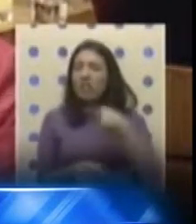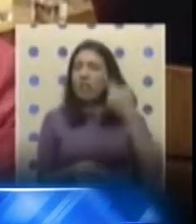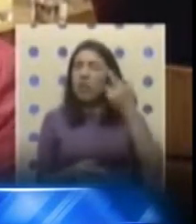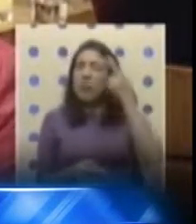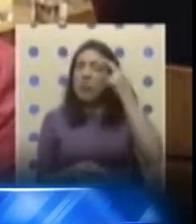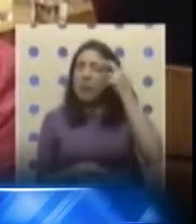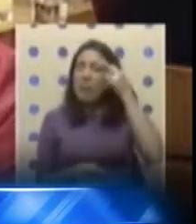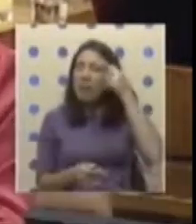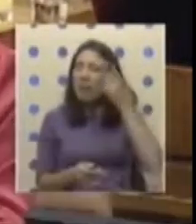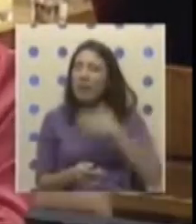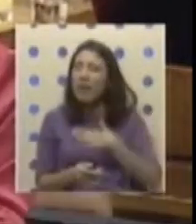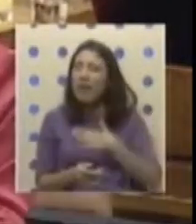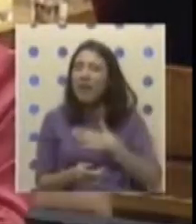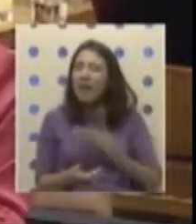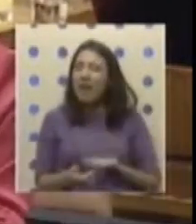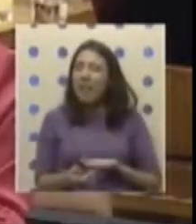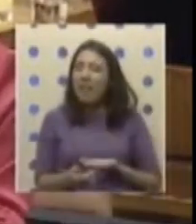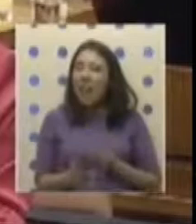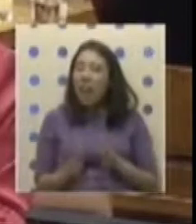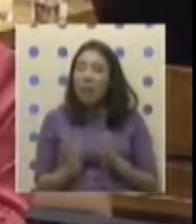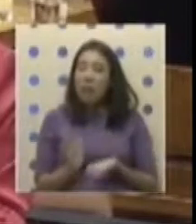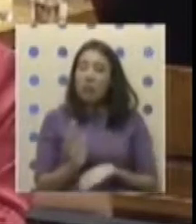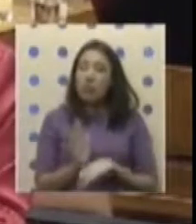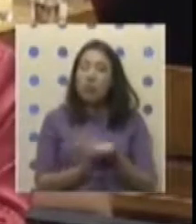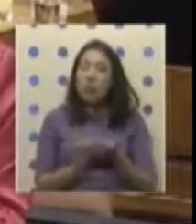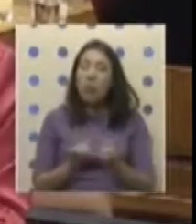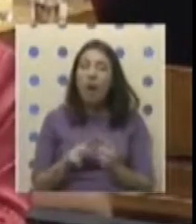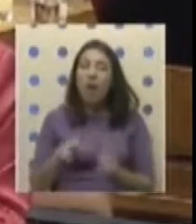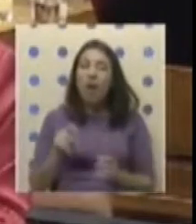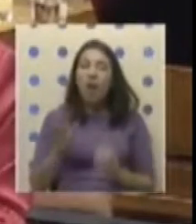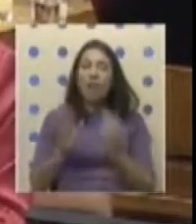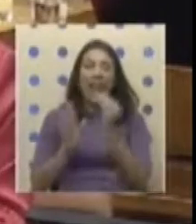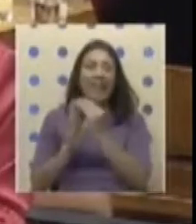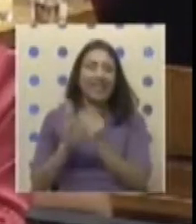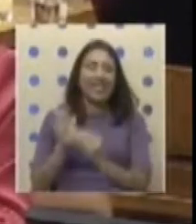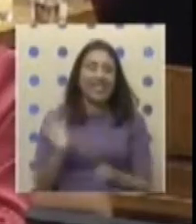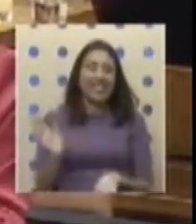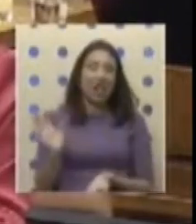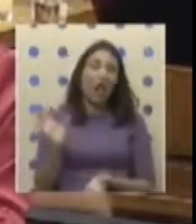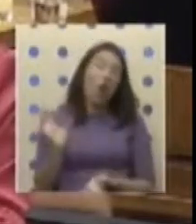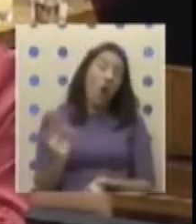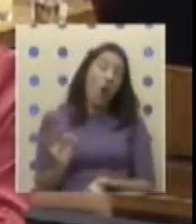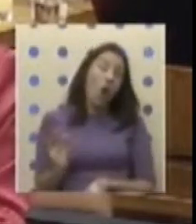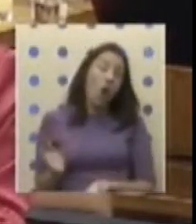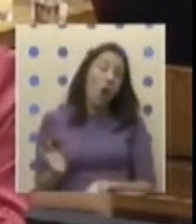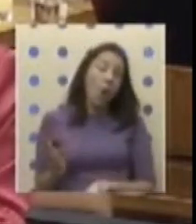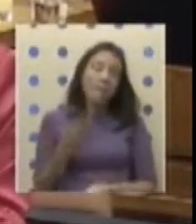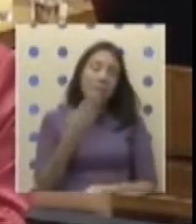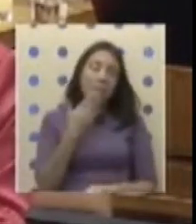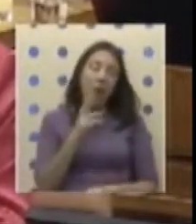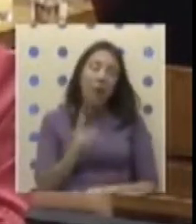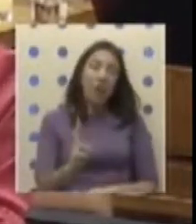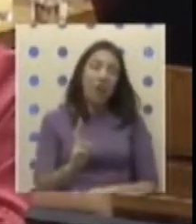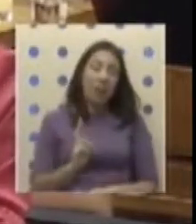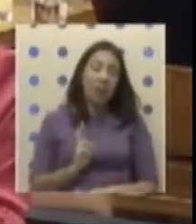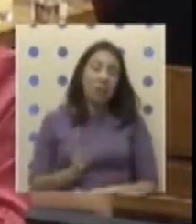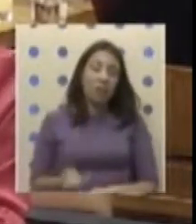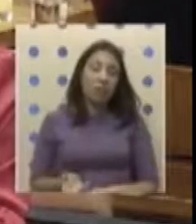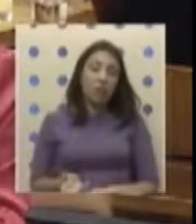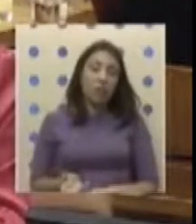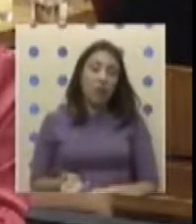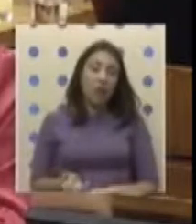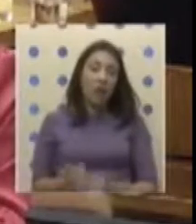se busca? A lo mejor subir las notas que tiene este gobierno o tener un mejor resultado en